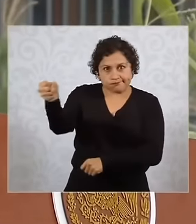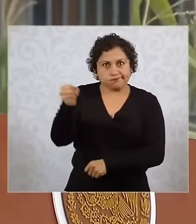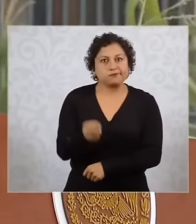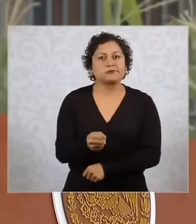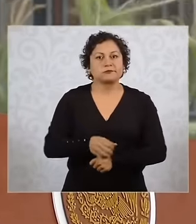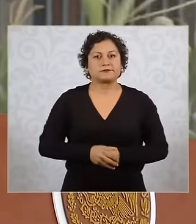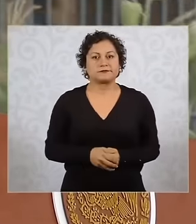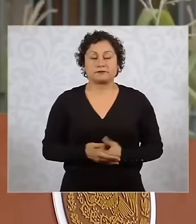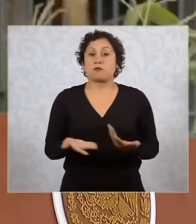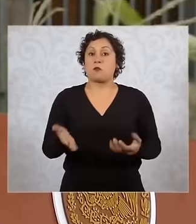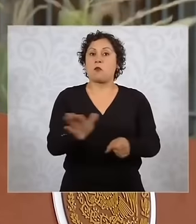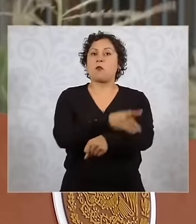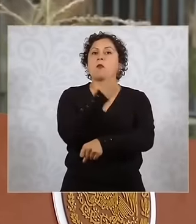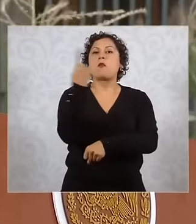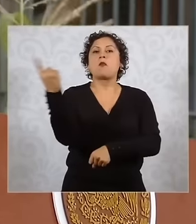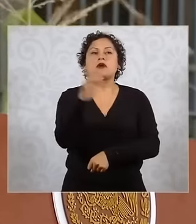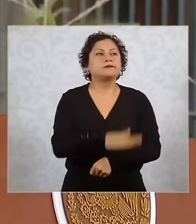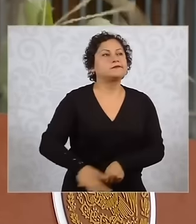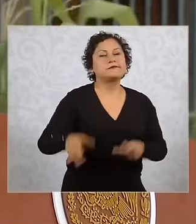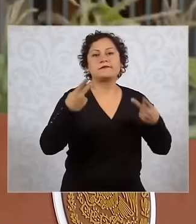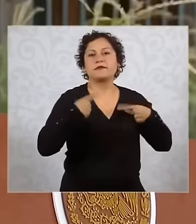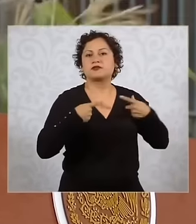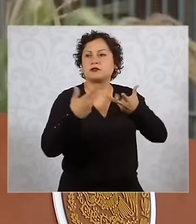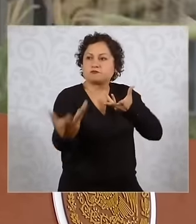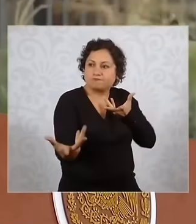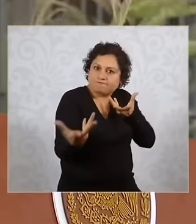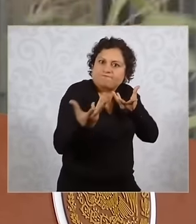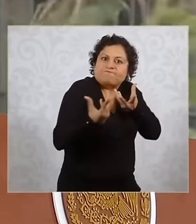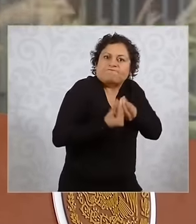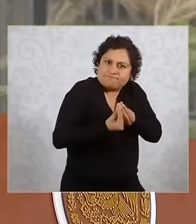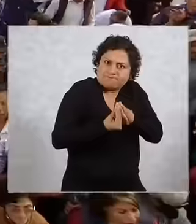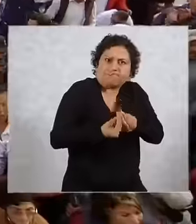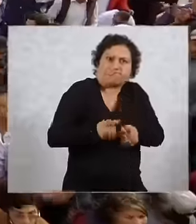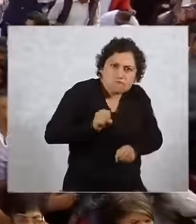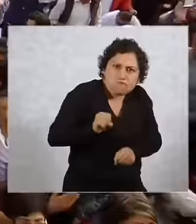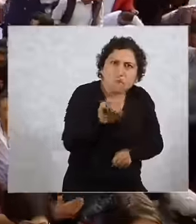el pueblo todo, sin el pueblo.